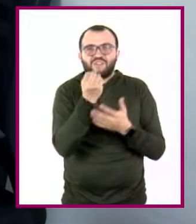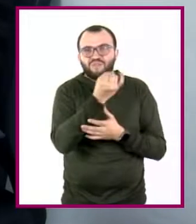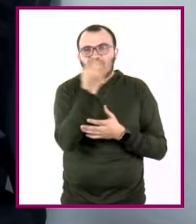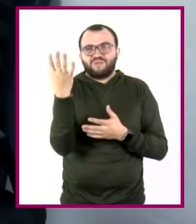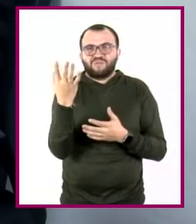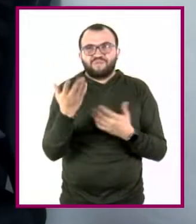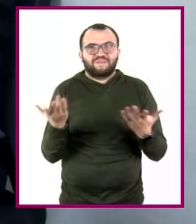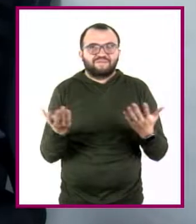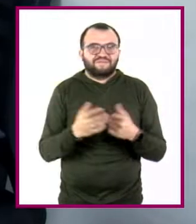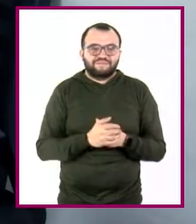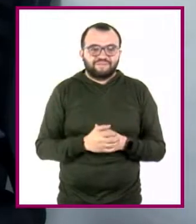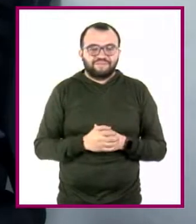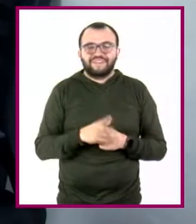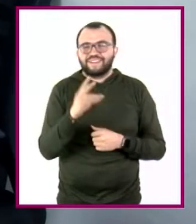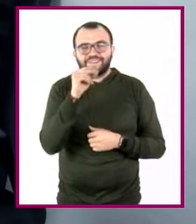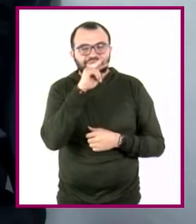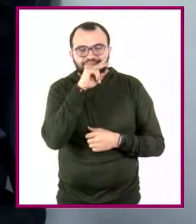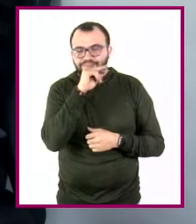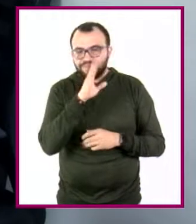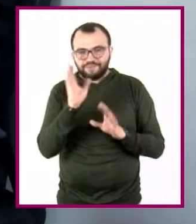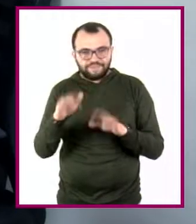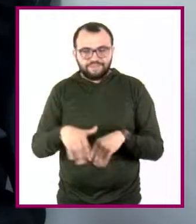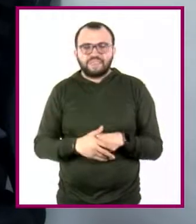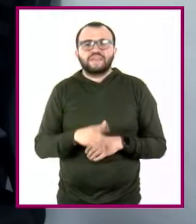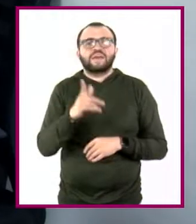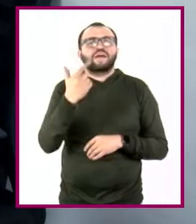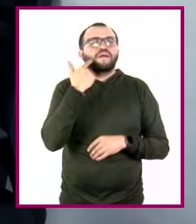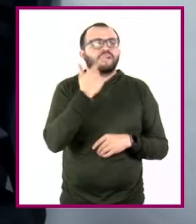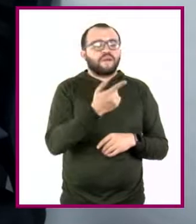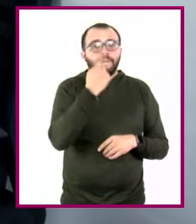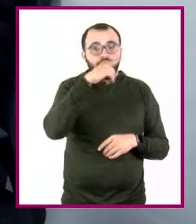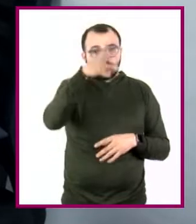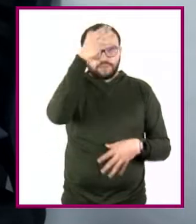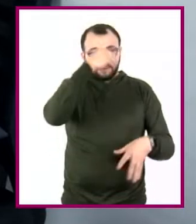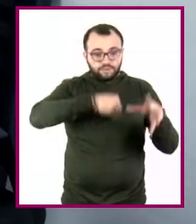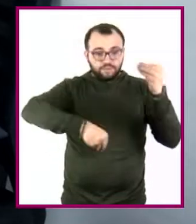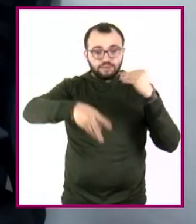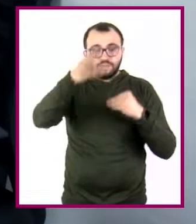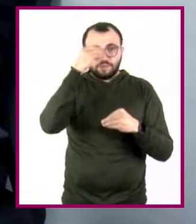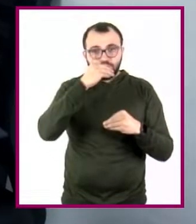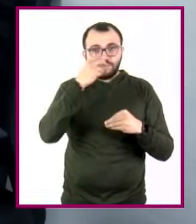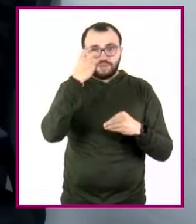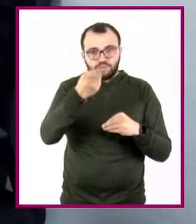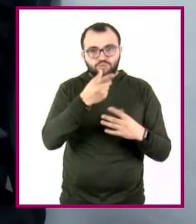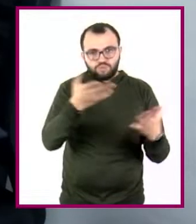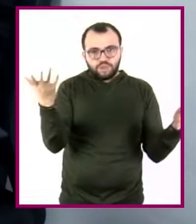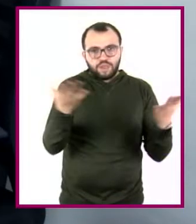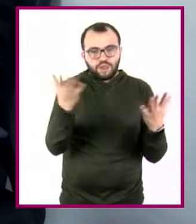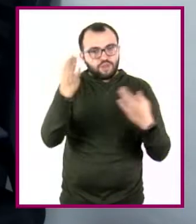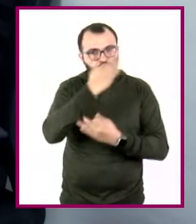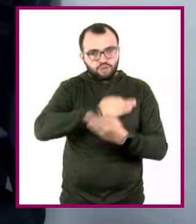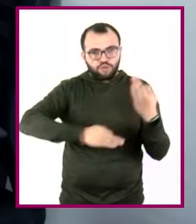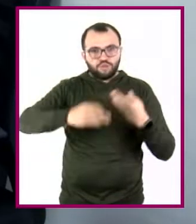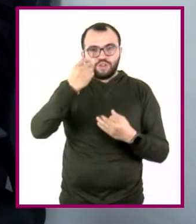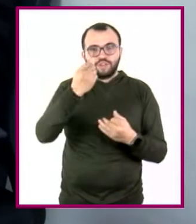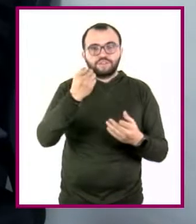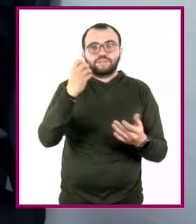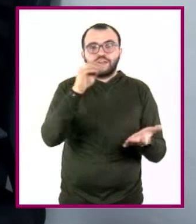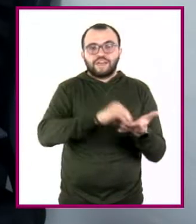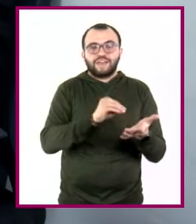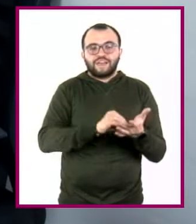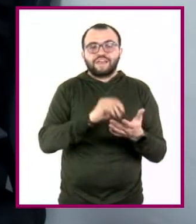eso. No te preocupes. ¿Qué te parece si para que aprendas, en esta ocasión tú haces todo lo del momento del